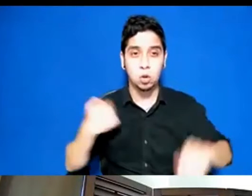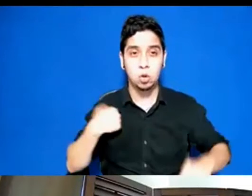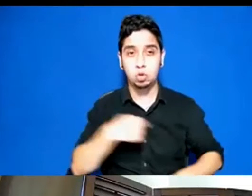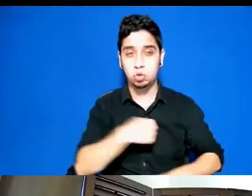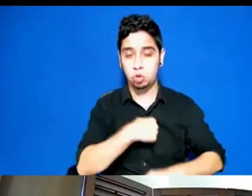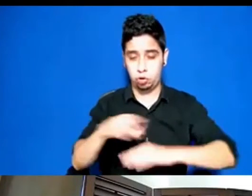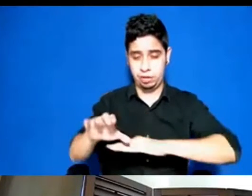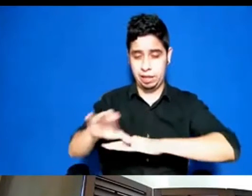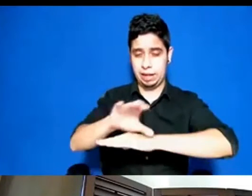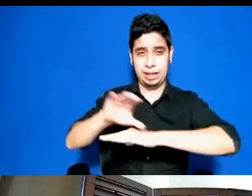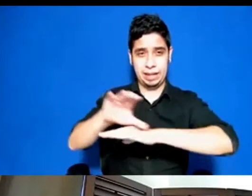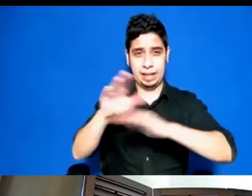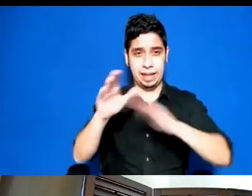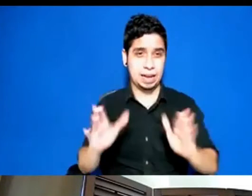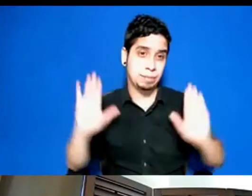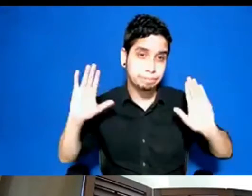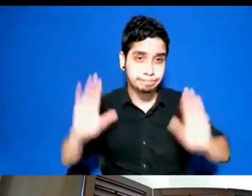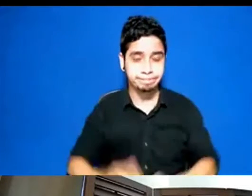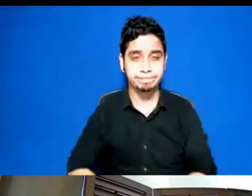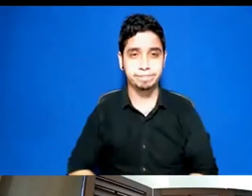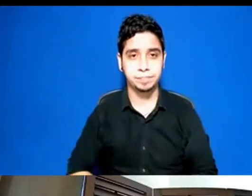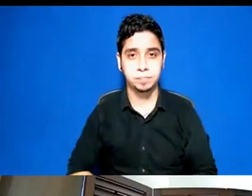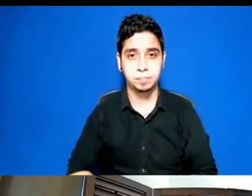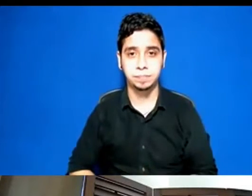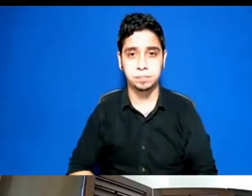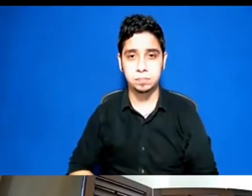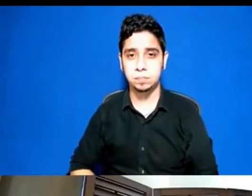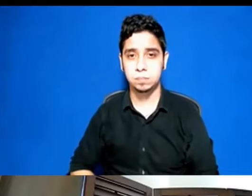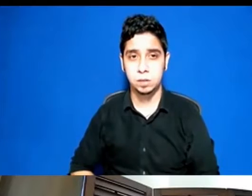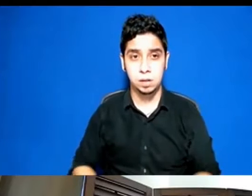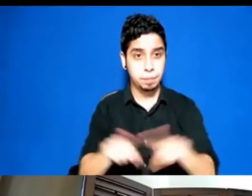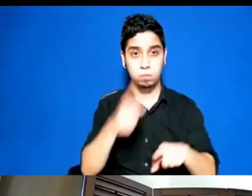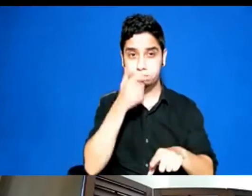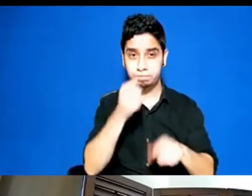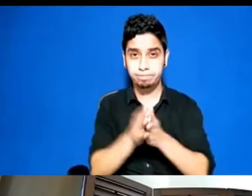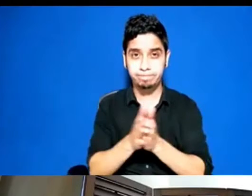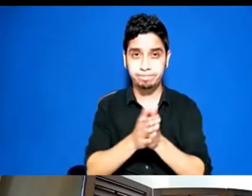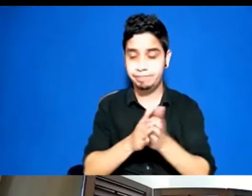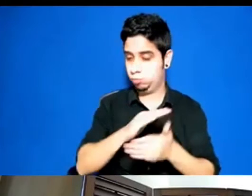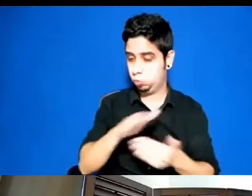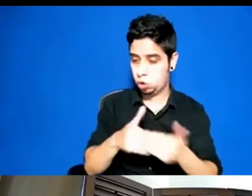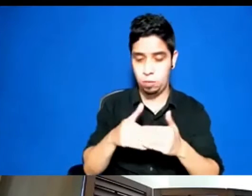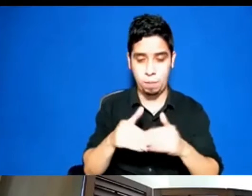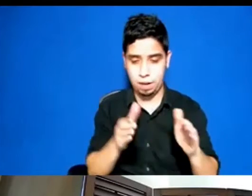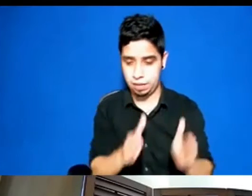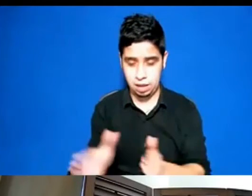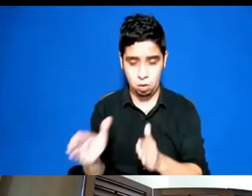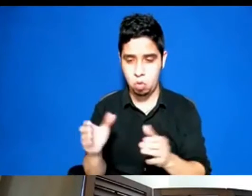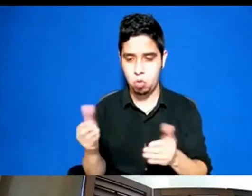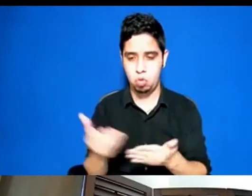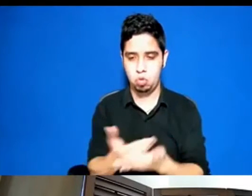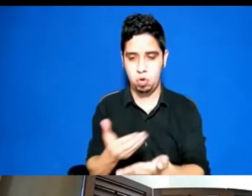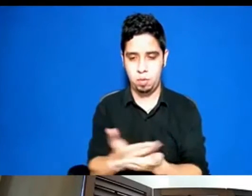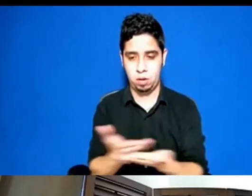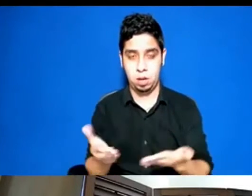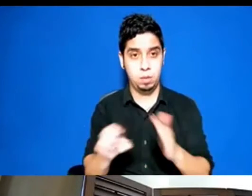Pero la cosa es que lo interesante ha sido que como que todos nos hemos tenido que reinventar, ¿verdad? Lo mismo de